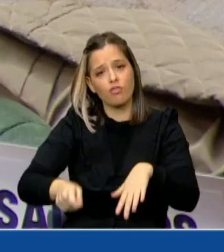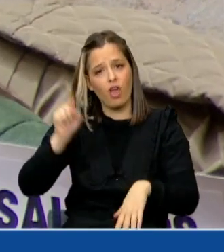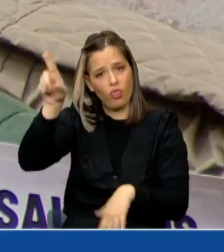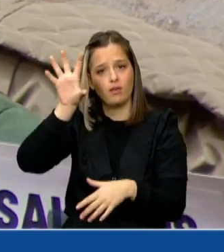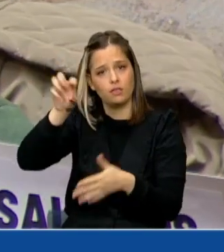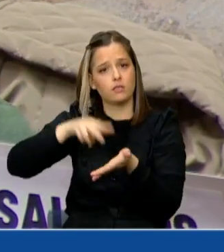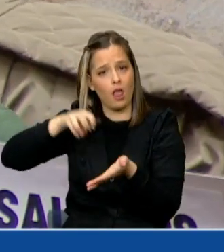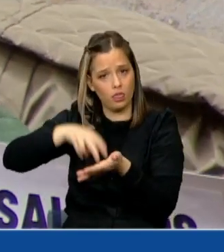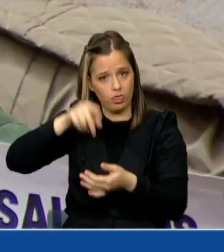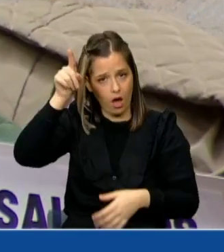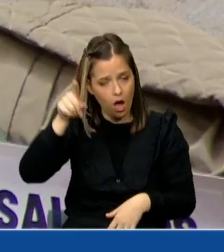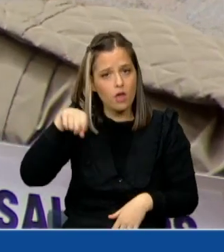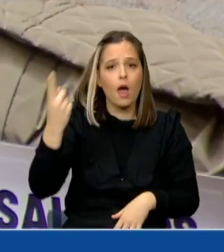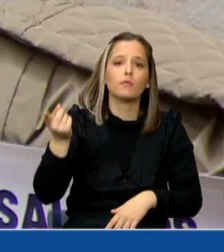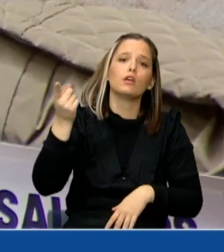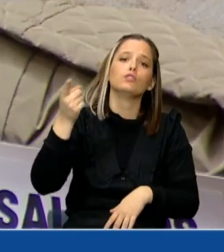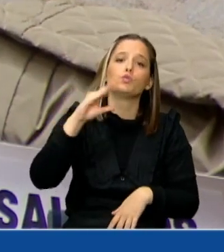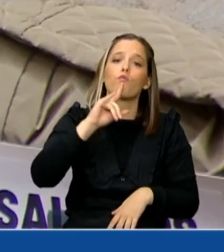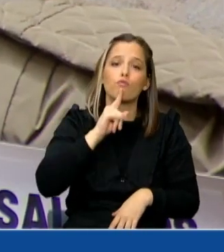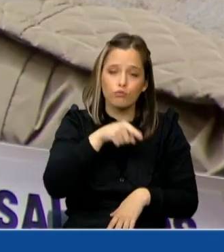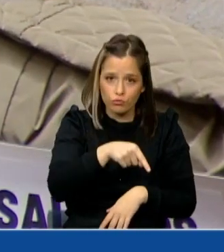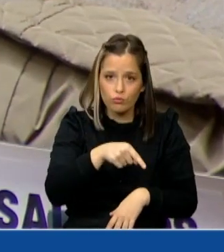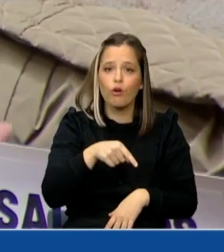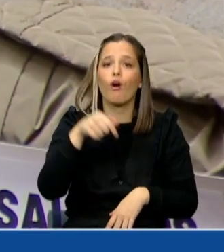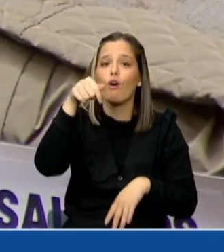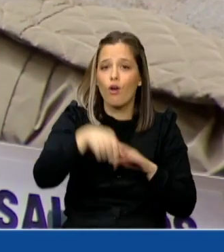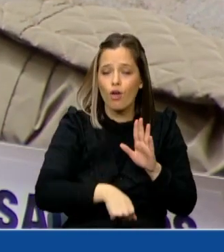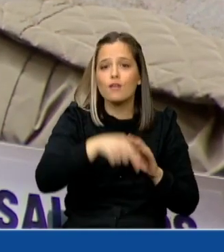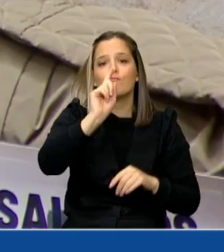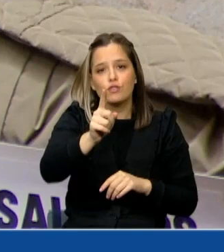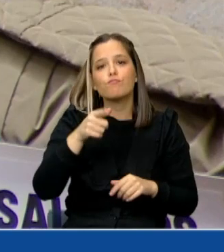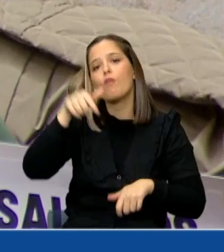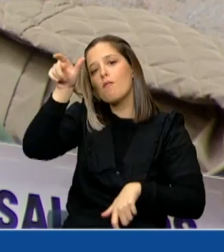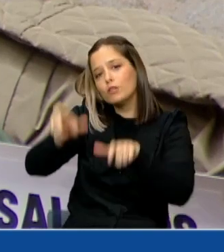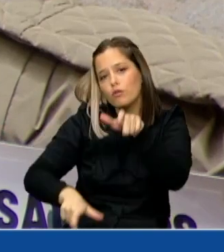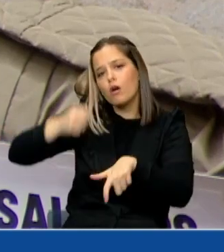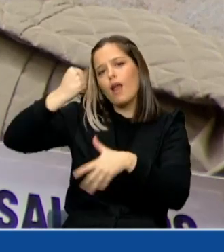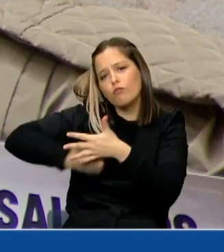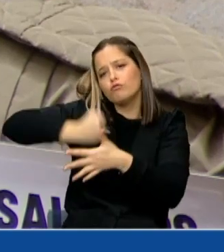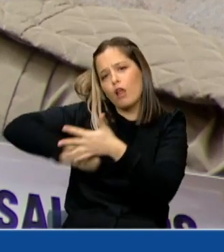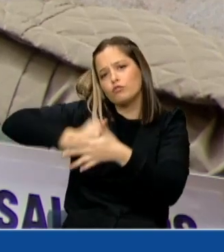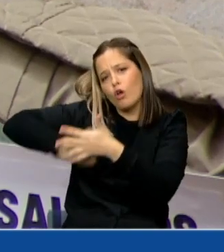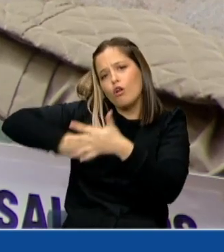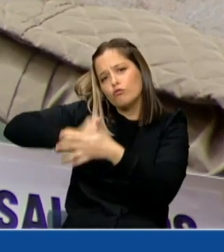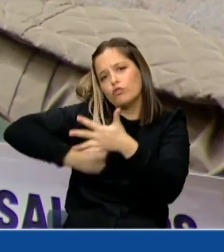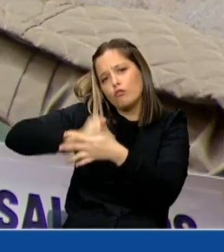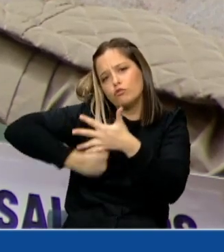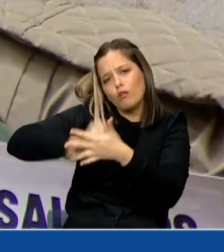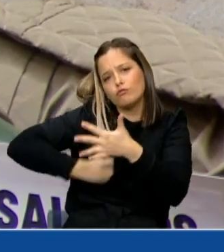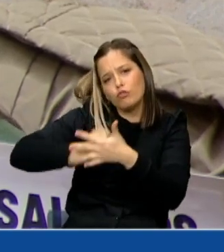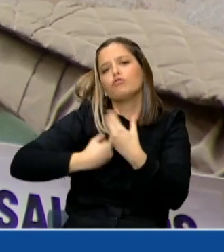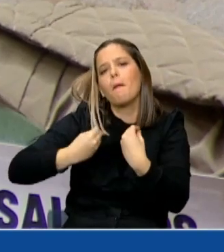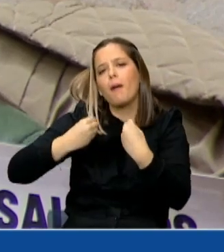los procesamientos en Chubut contra los luchadores ambientalistas que están defendiendo el agua, contra